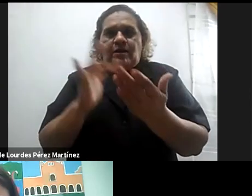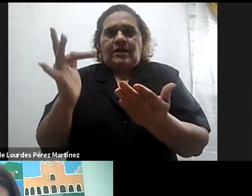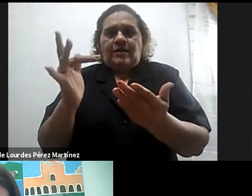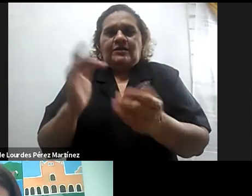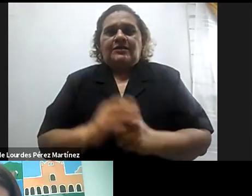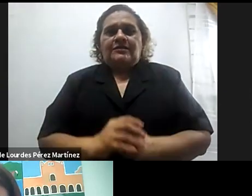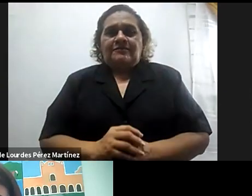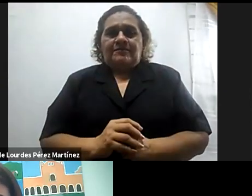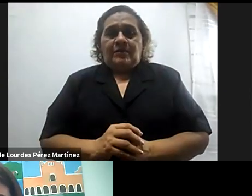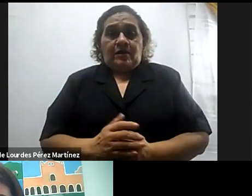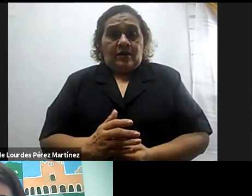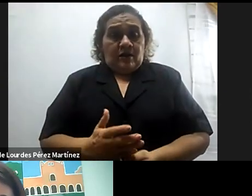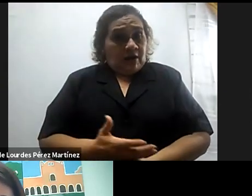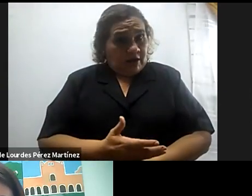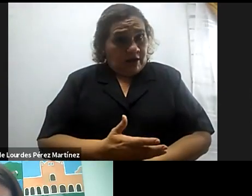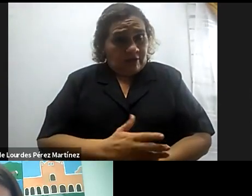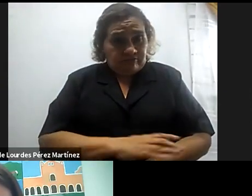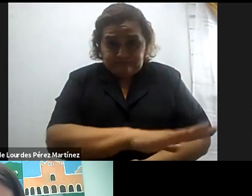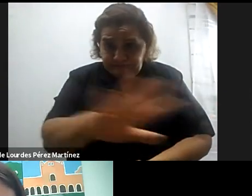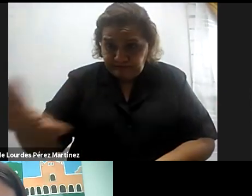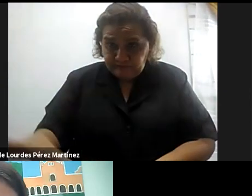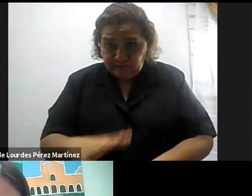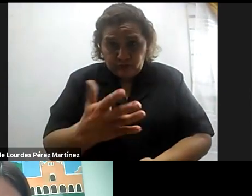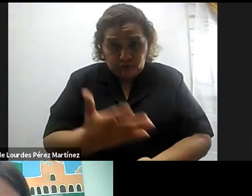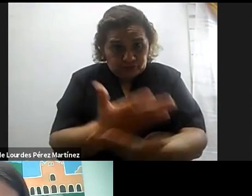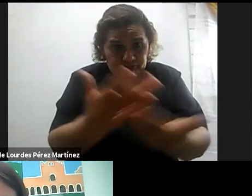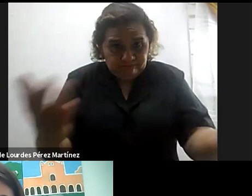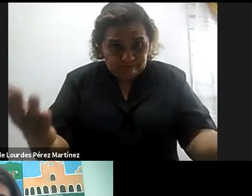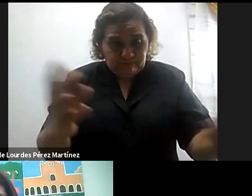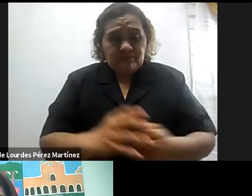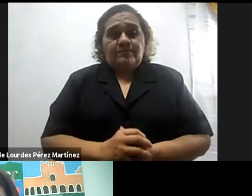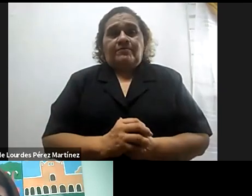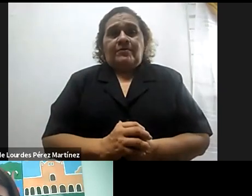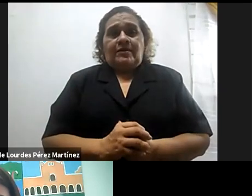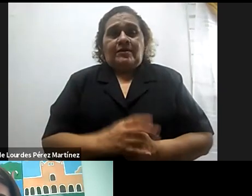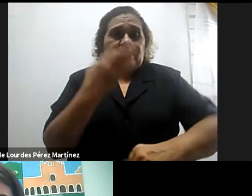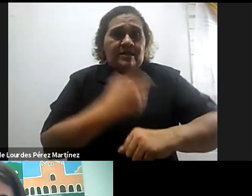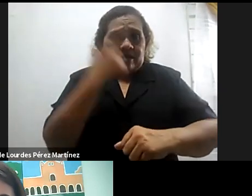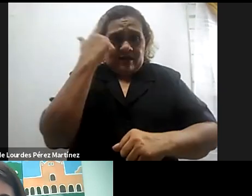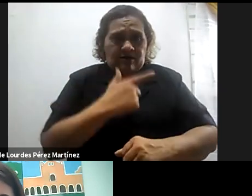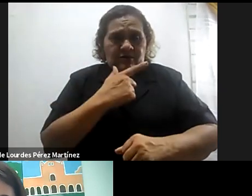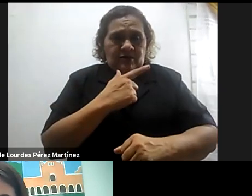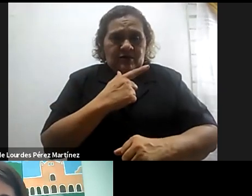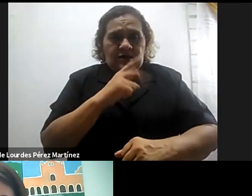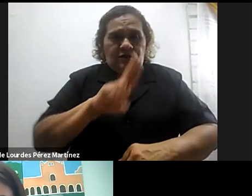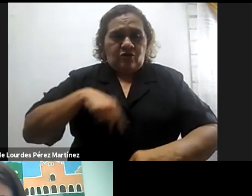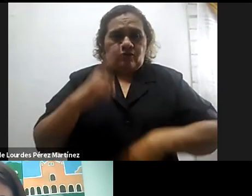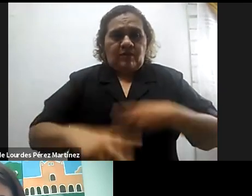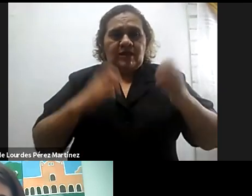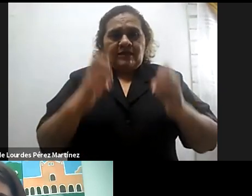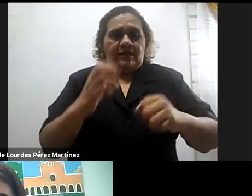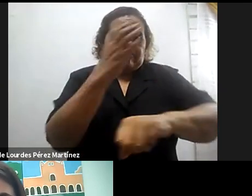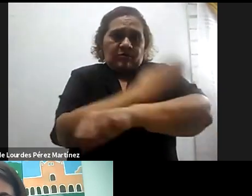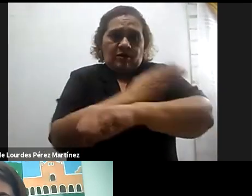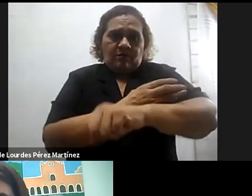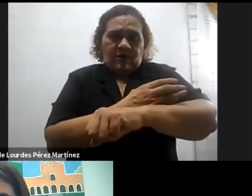bueno, gracias a todos los que nos acompañaron esta tarde, noche y quienes nos van a estar acompañando